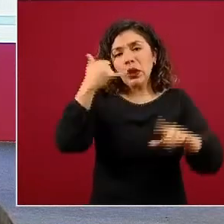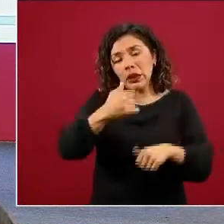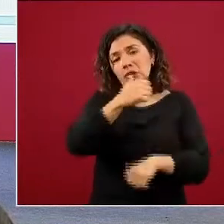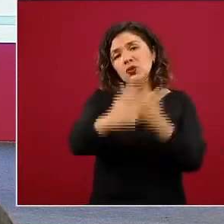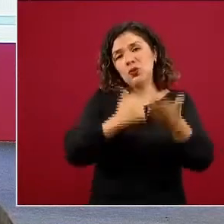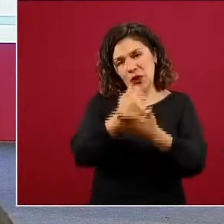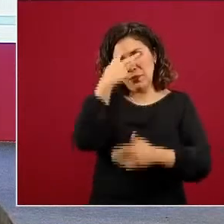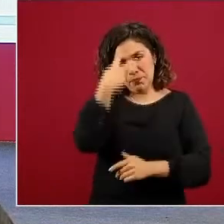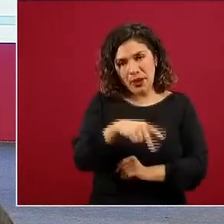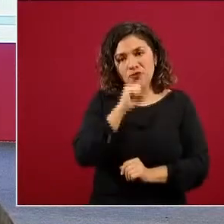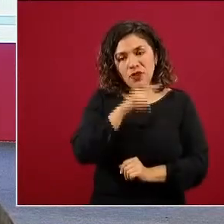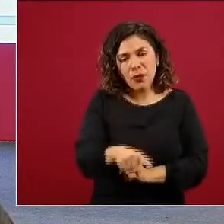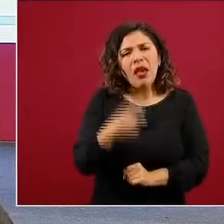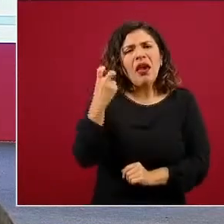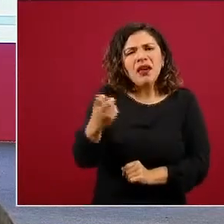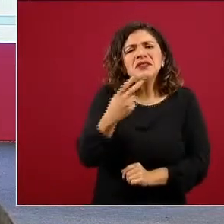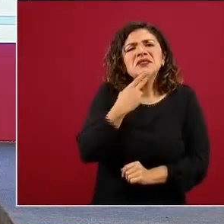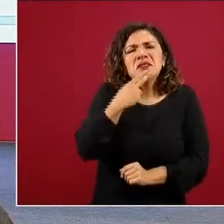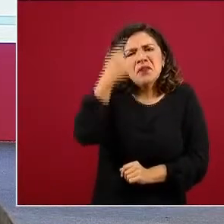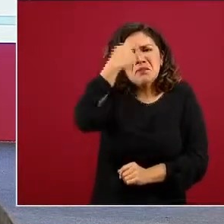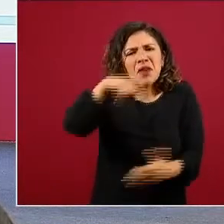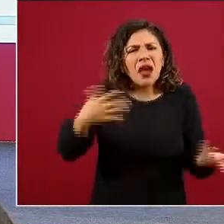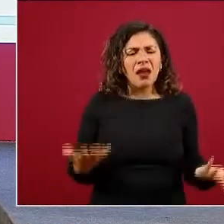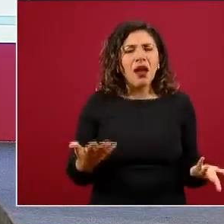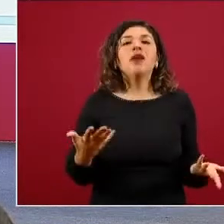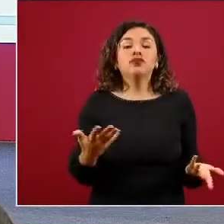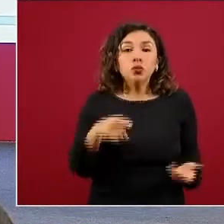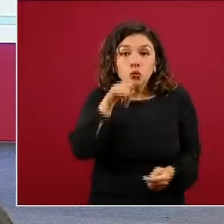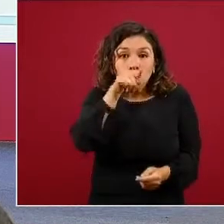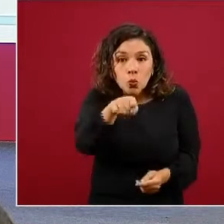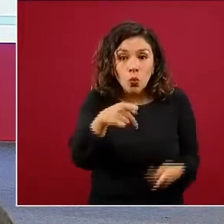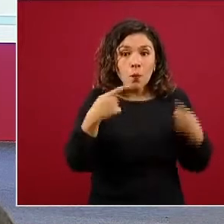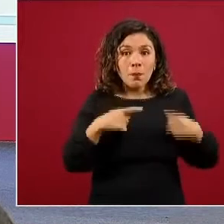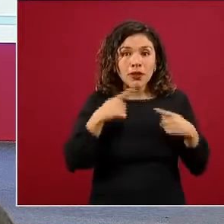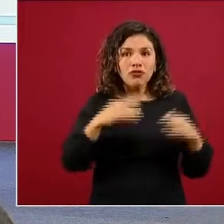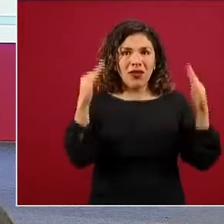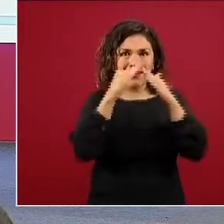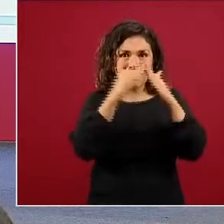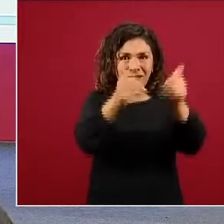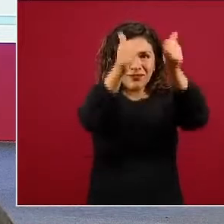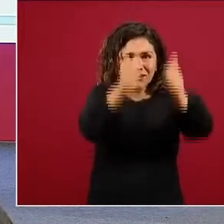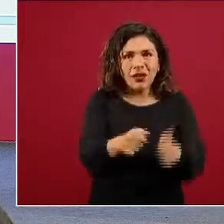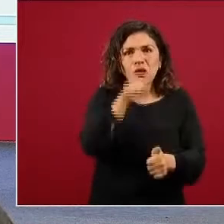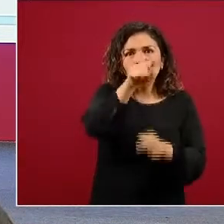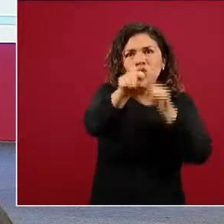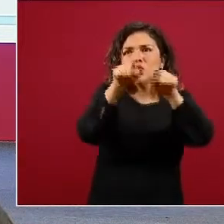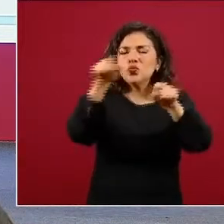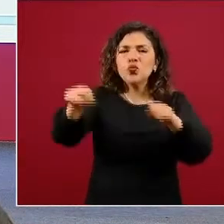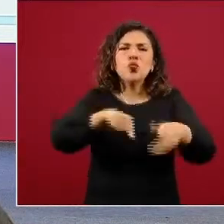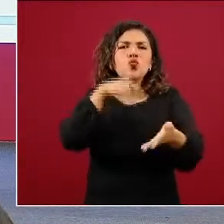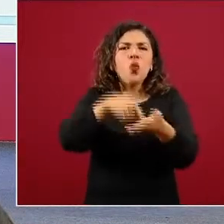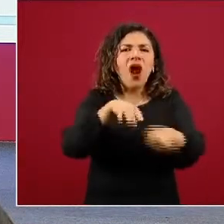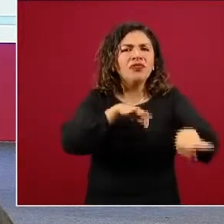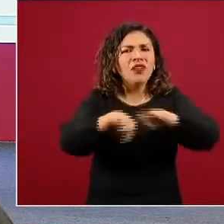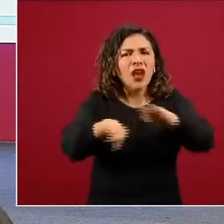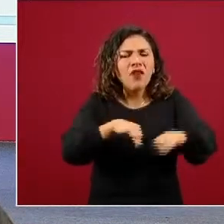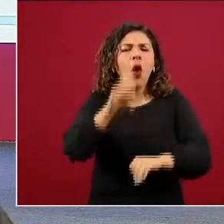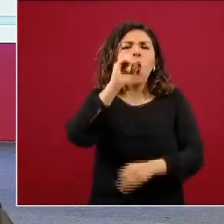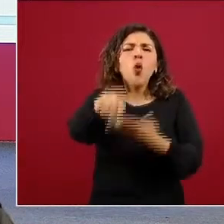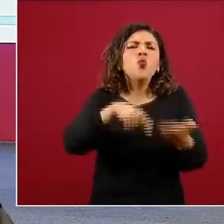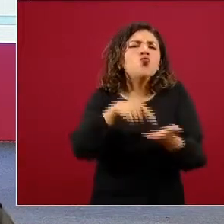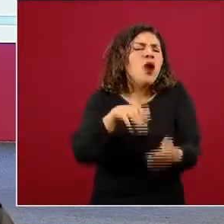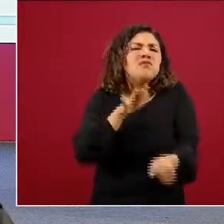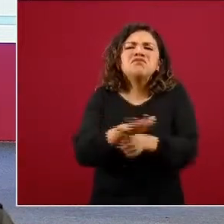Ciudad de México. Y el propósito fundamental es que usted en su casa, usted en su lugar de trabajo, usted en el